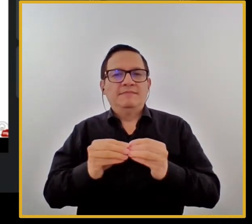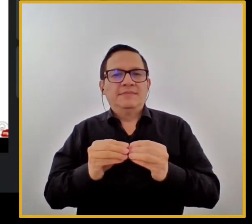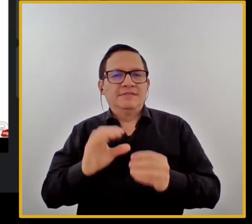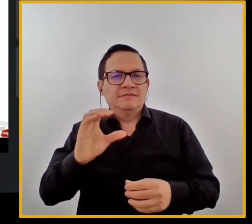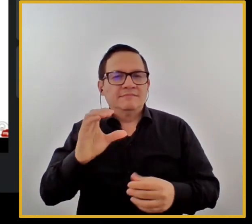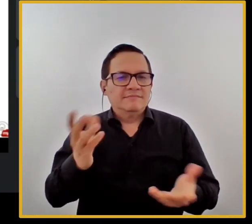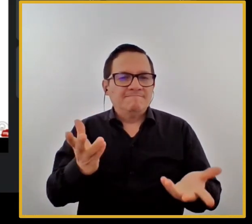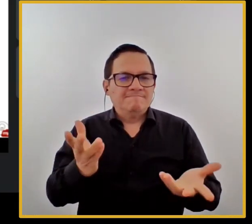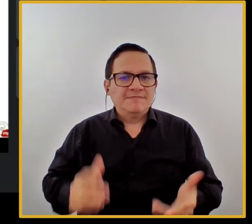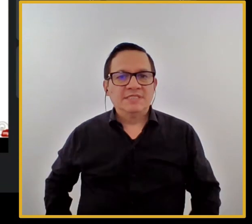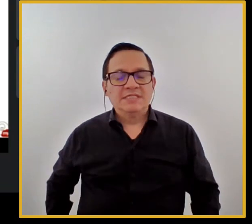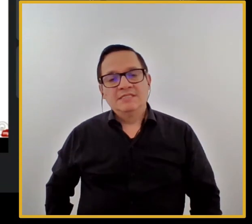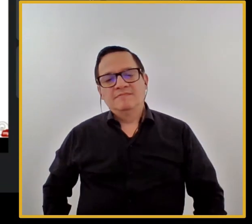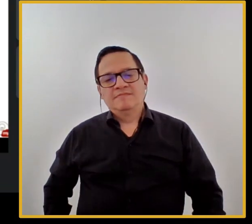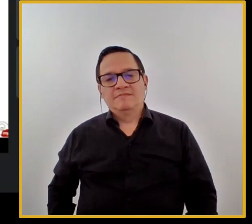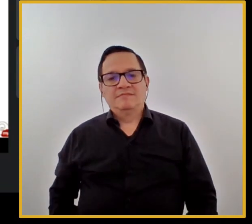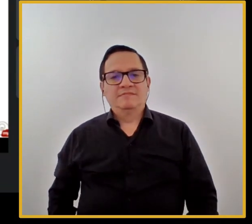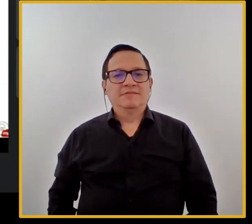c,